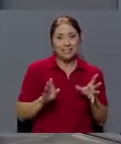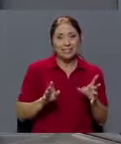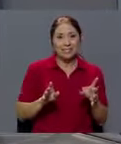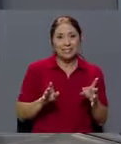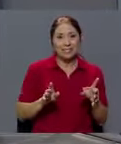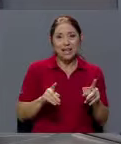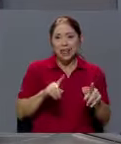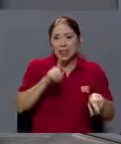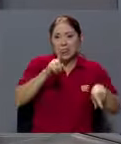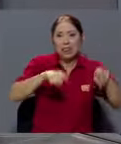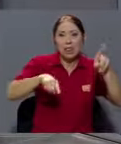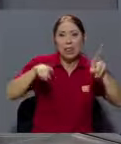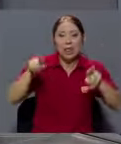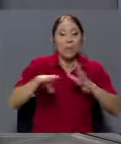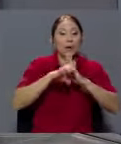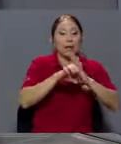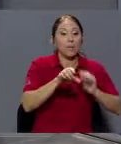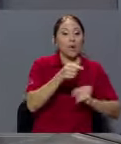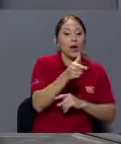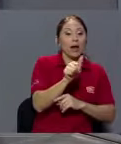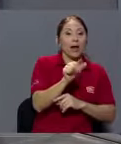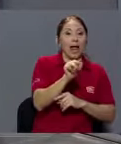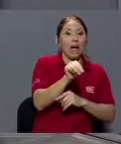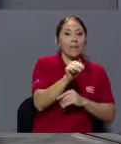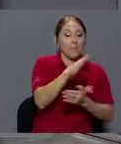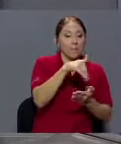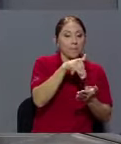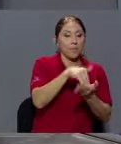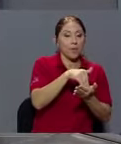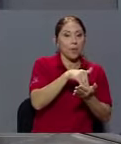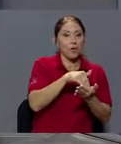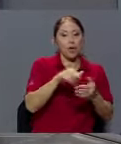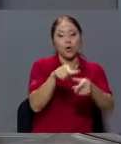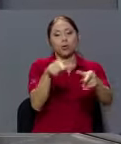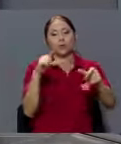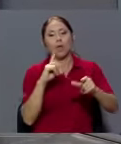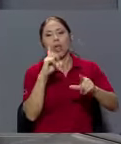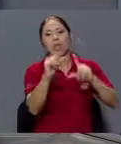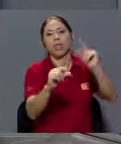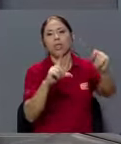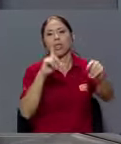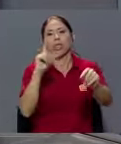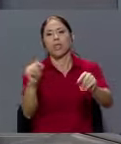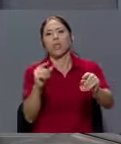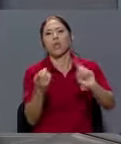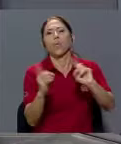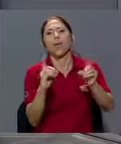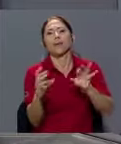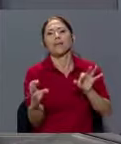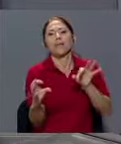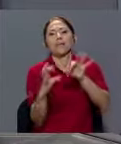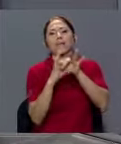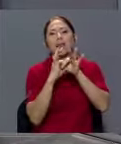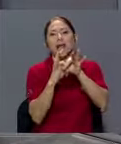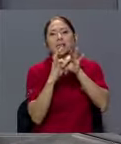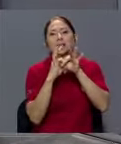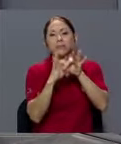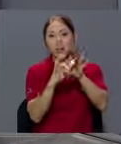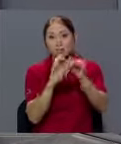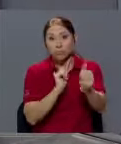regiones, entre la gran área metropolitana y las otras regiones en el tema de aprobación,